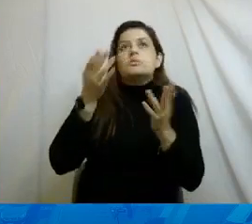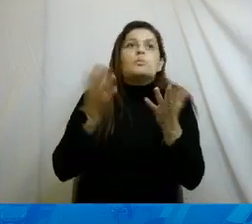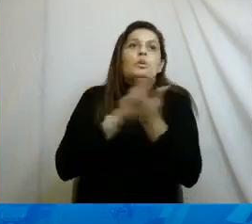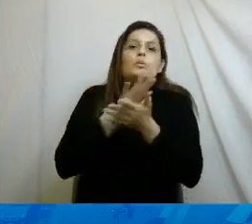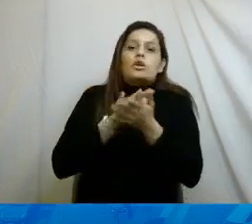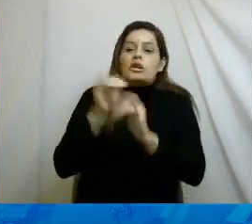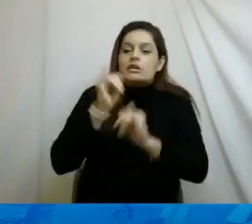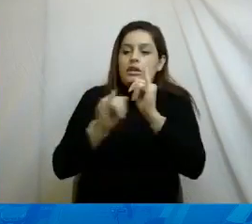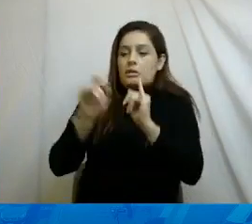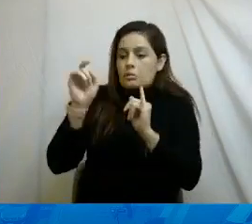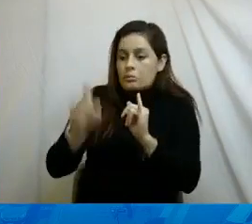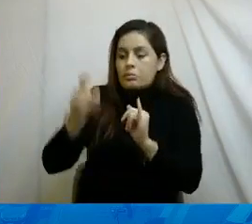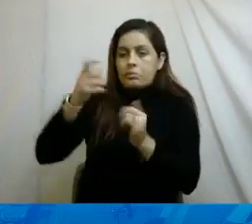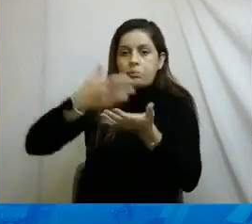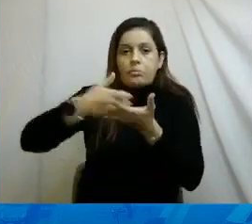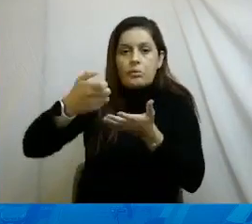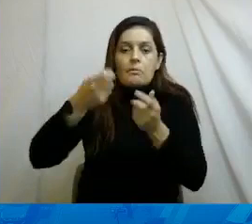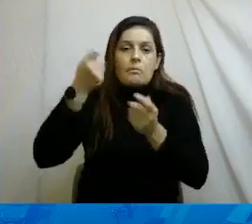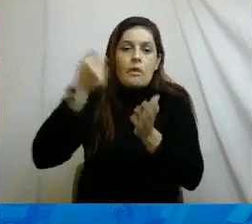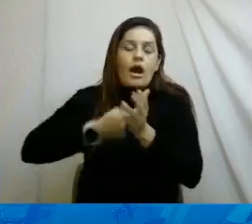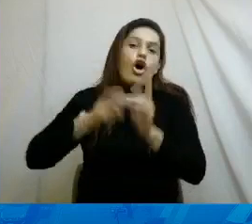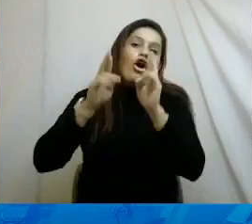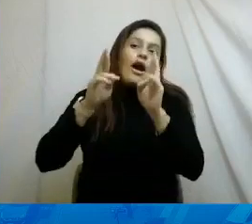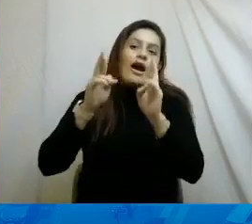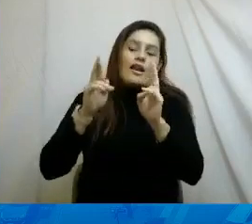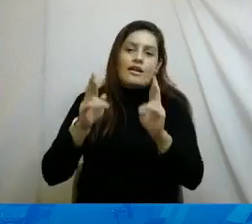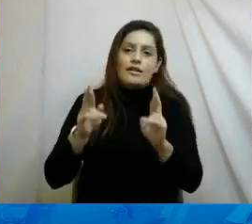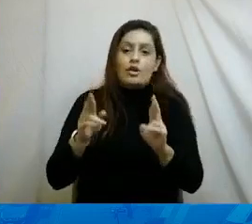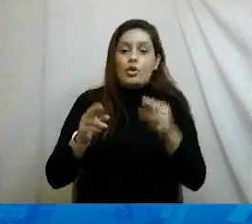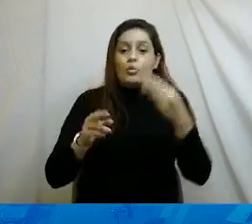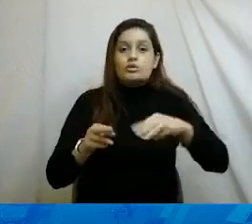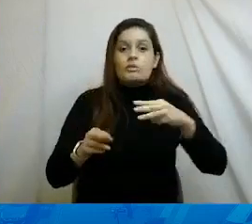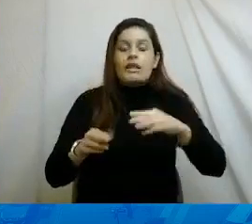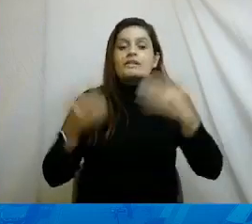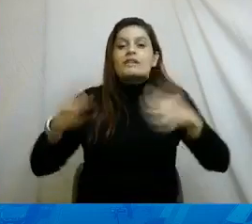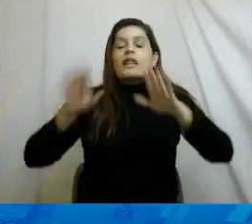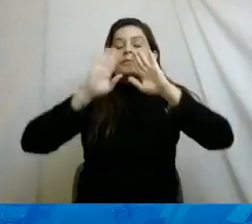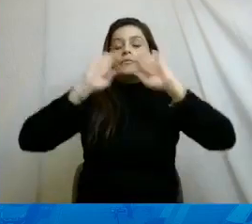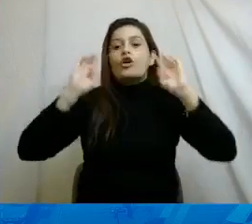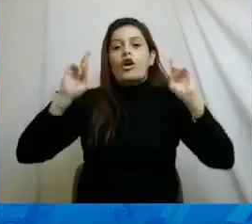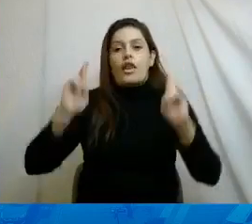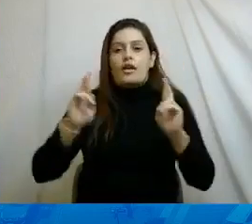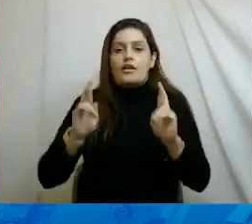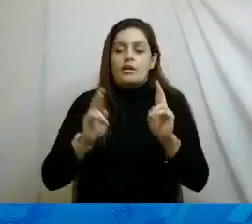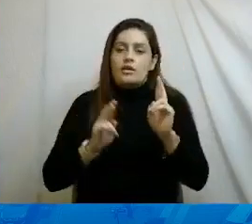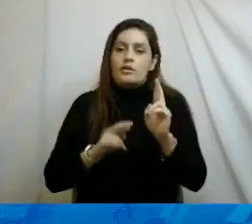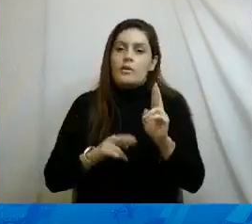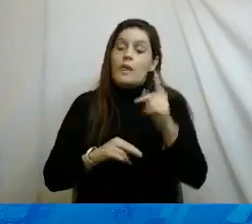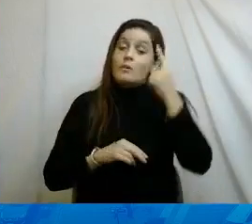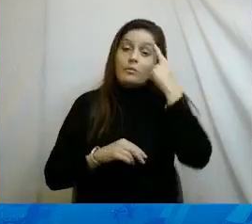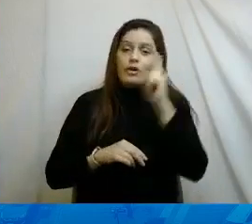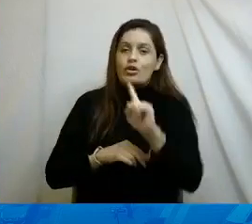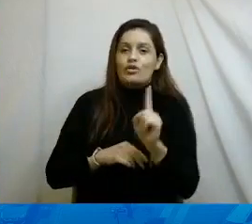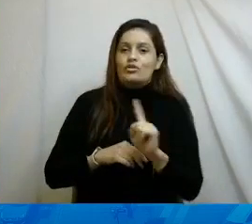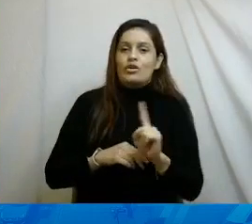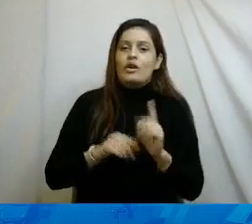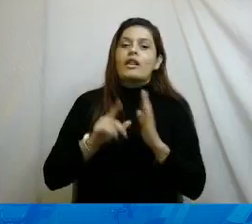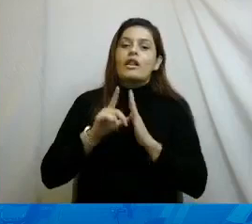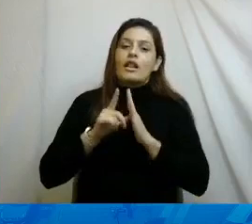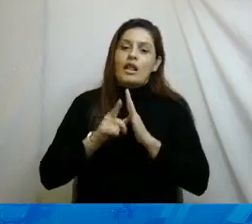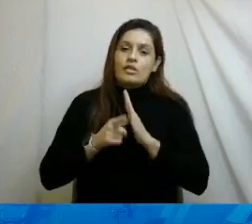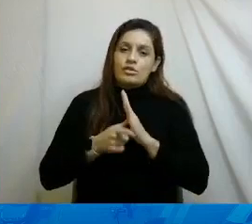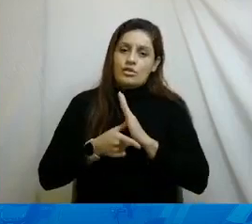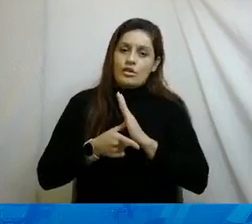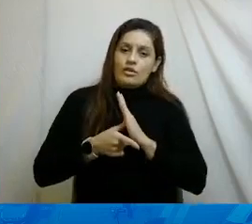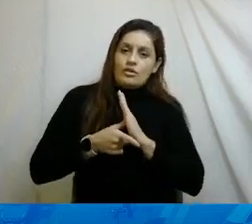internet y aprieta botoncito y llega y paga, ojalá fuera así, para que el municipio de una vez por todas tenga esto saldado. Pero lamentablemente implica